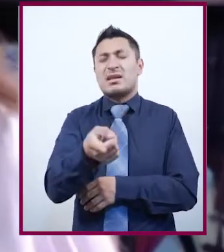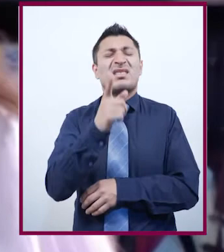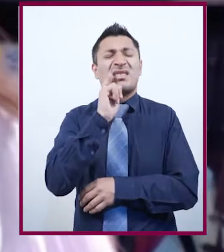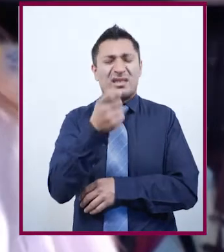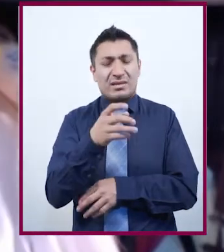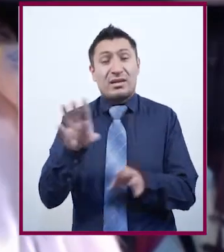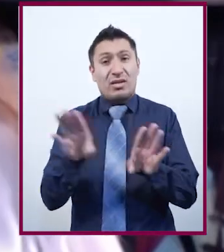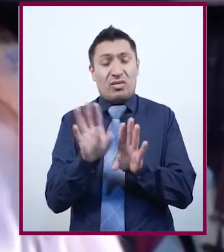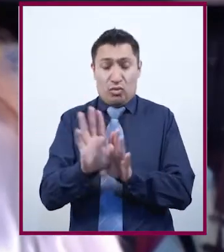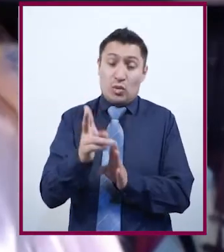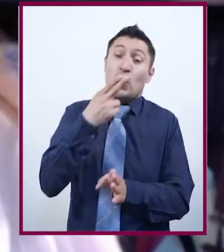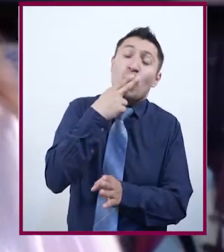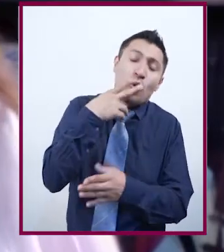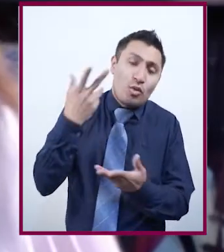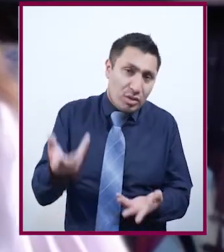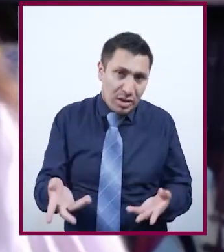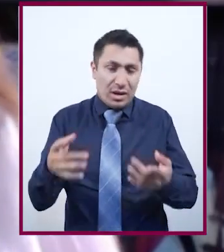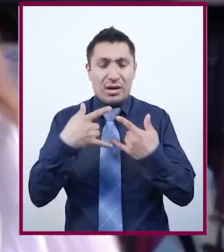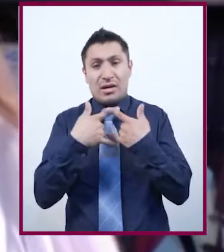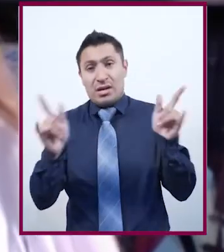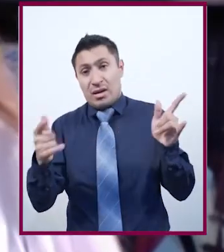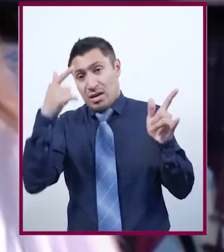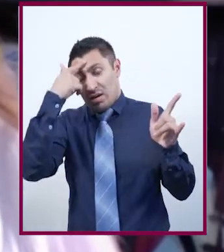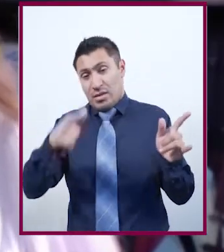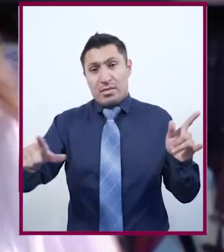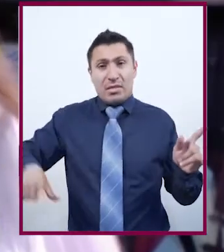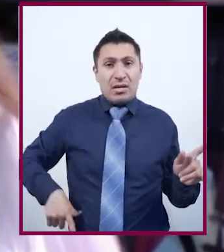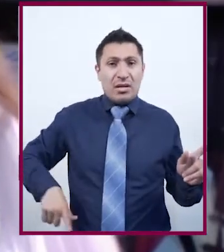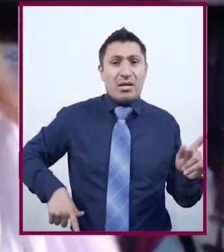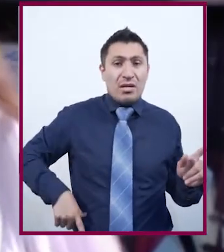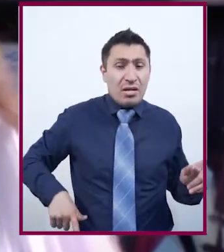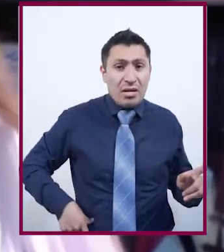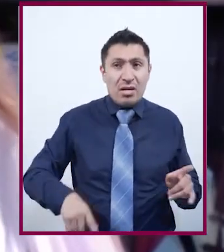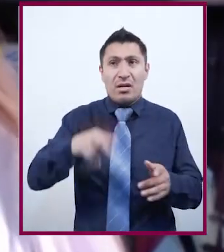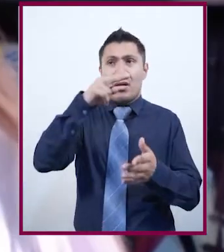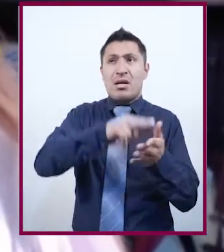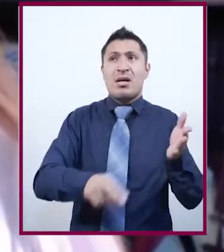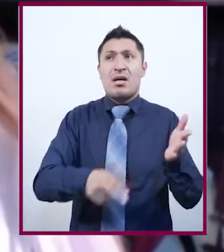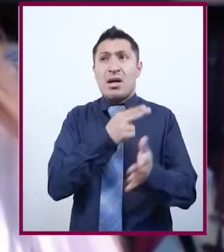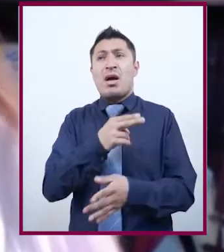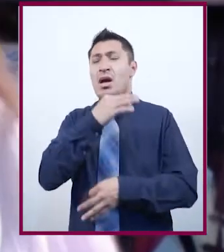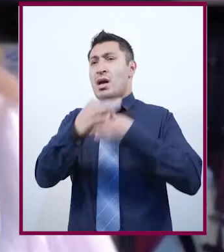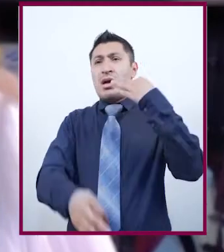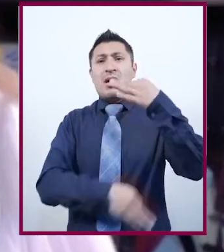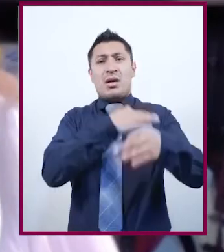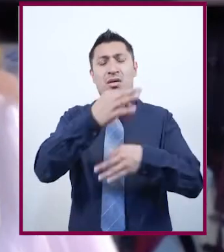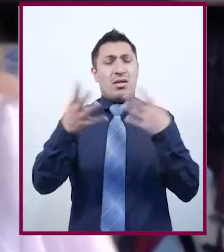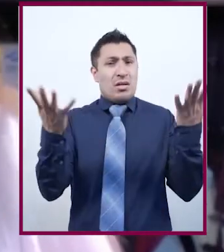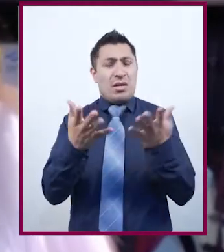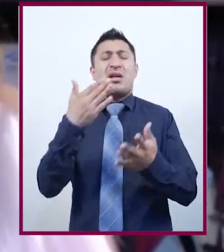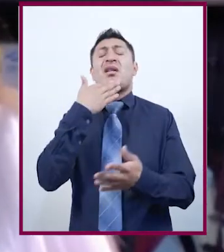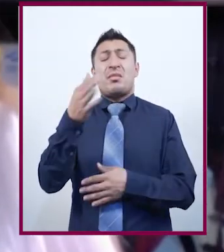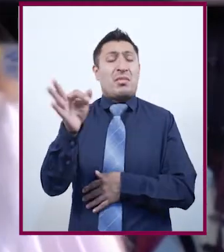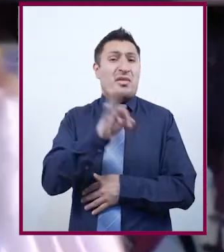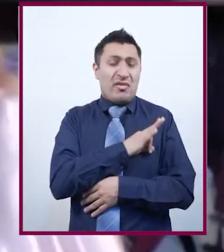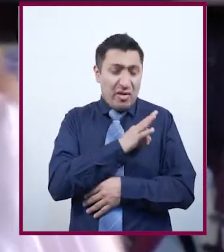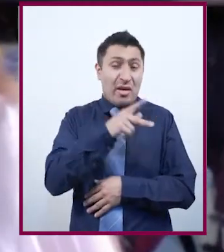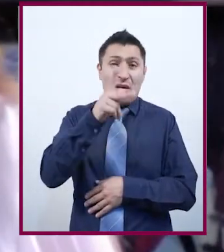que está abierta a los estados para que puedan firmarla. Todo esto se hace de buena fe, ¿no? Pero una vez que